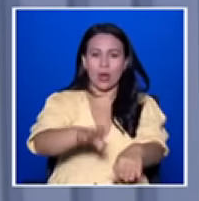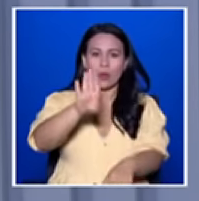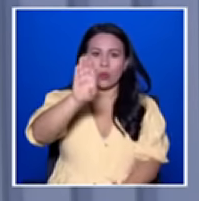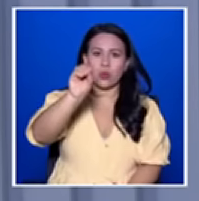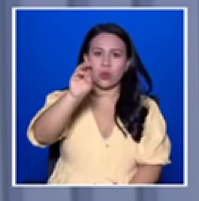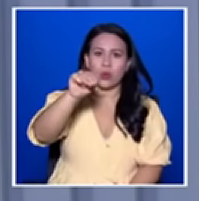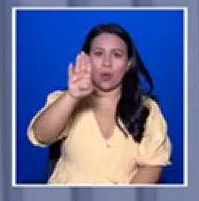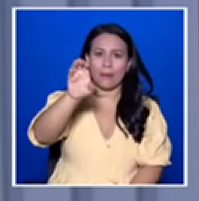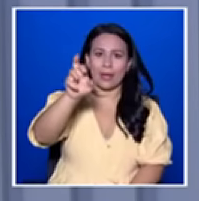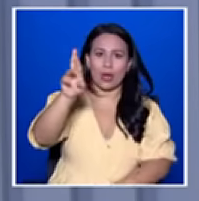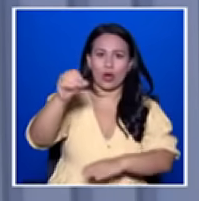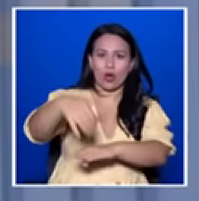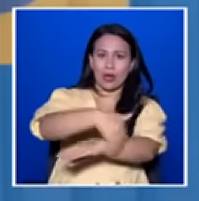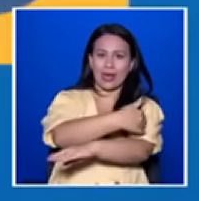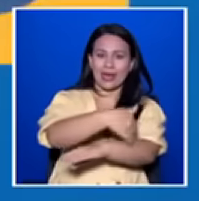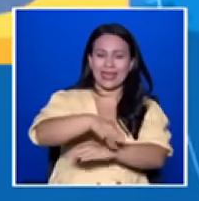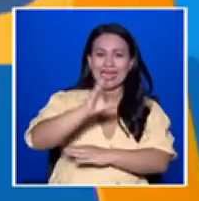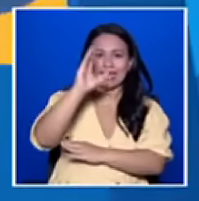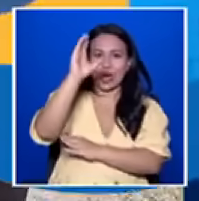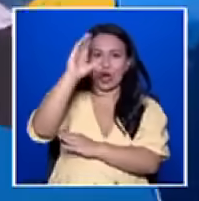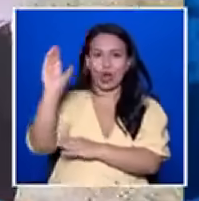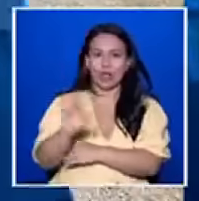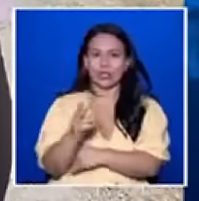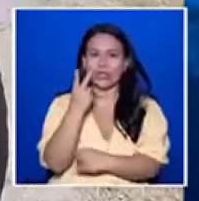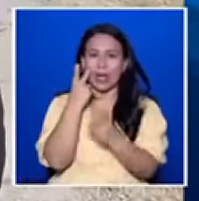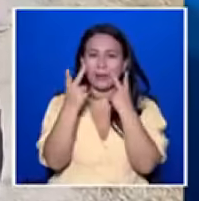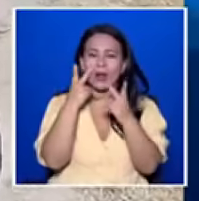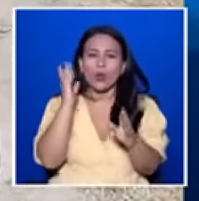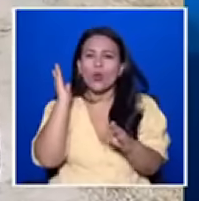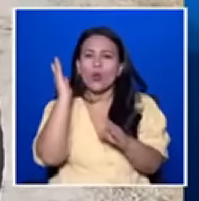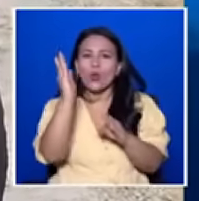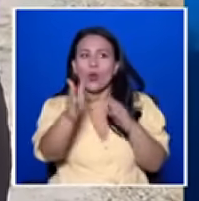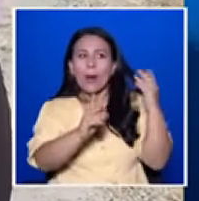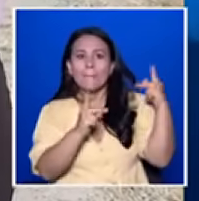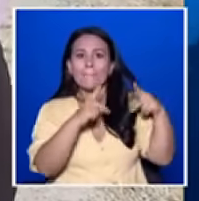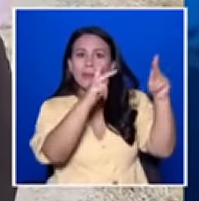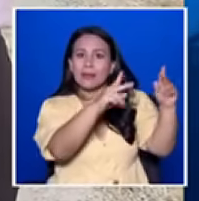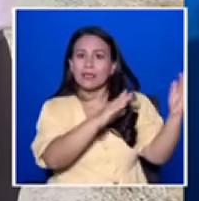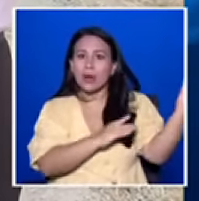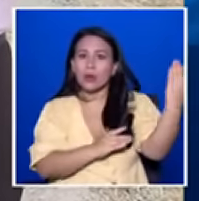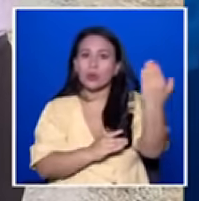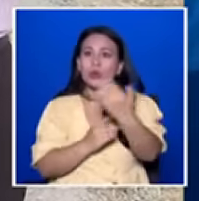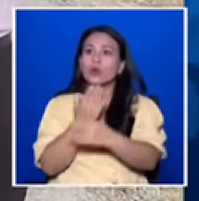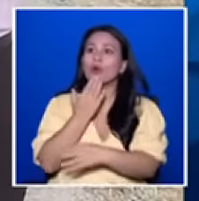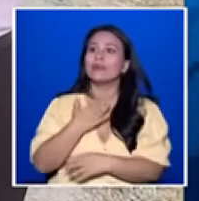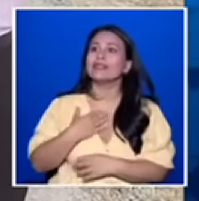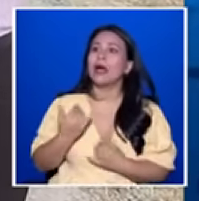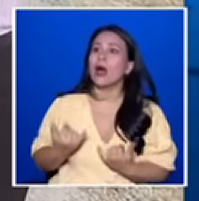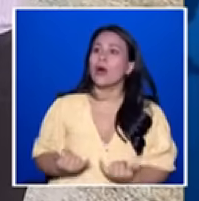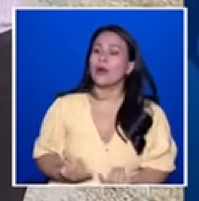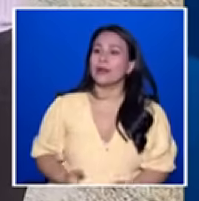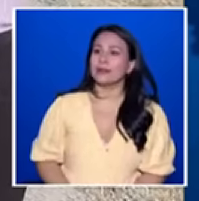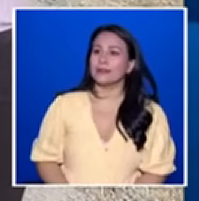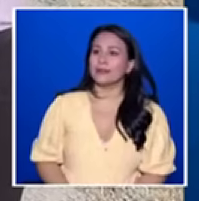vamos a dar paso a Henry Dueñas. ¿Sí? Henry, cuéntanos cómo está fluyendo el tránsito allí. Te escuchamos.